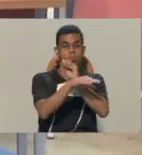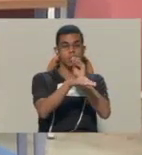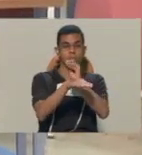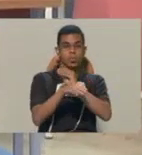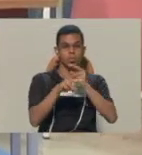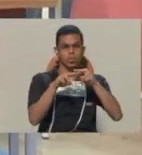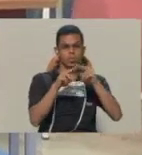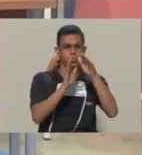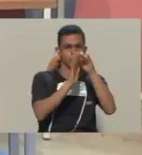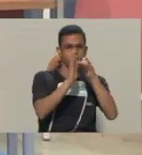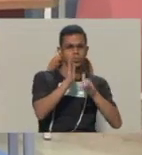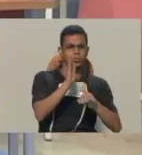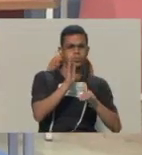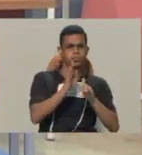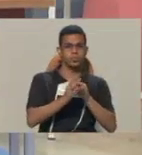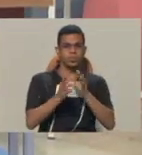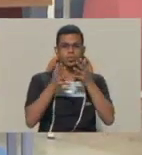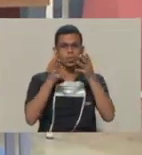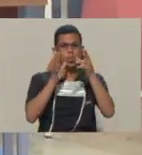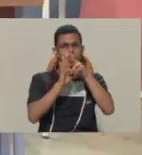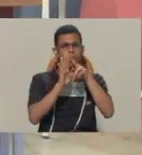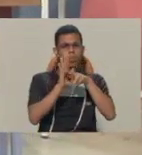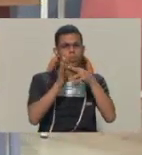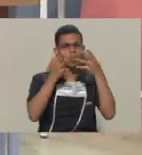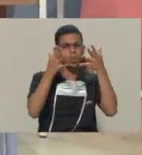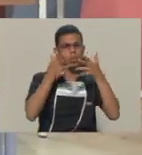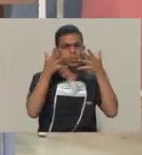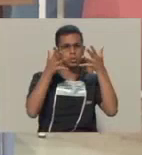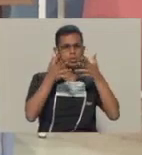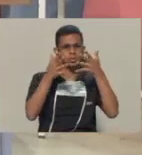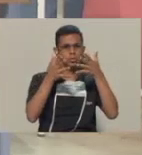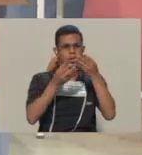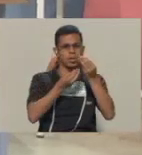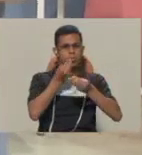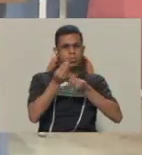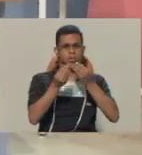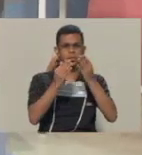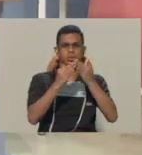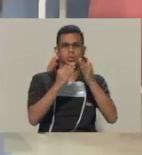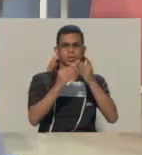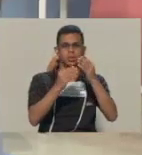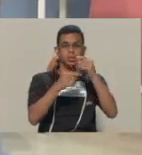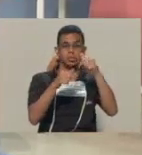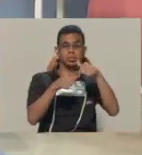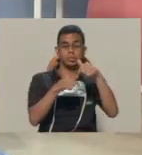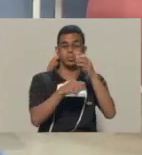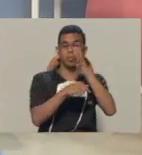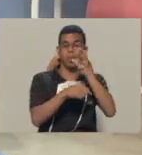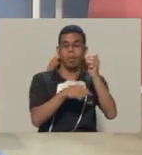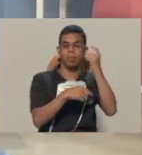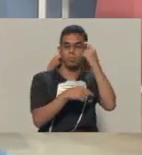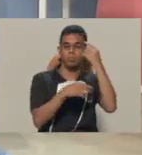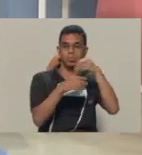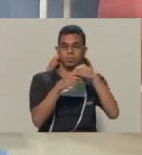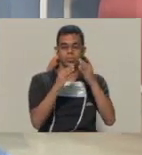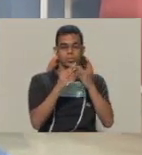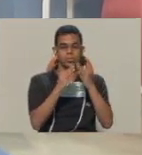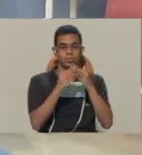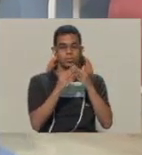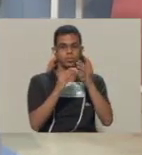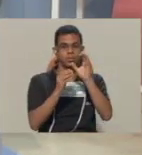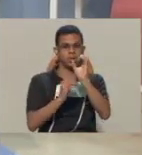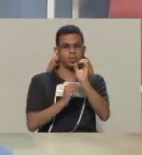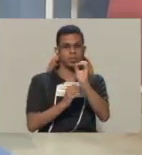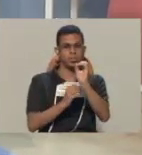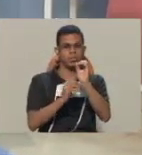atención temprana. Estas son orientaciones que vamos a hacer en casa durante este periodo de cuarentena con nuestros niños y niñas